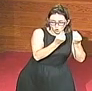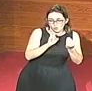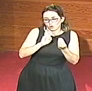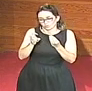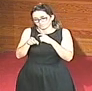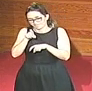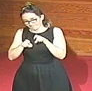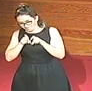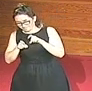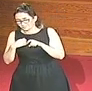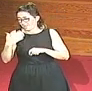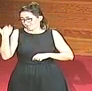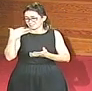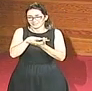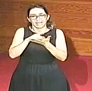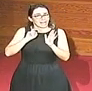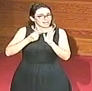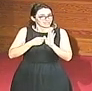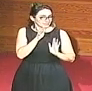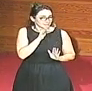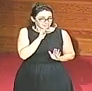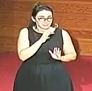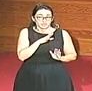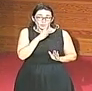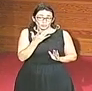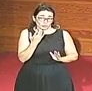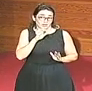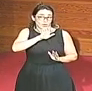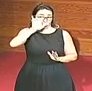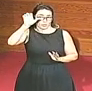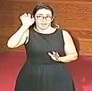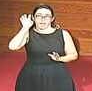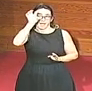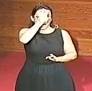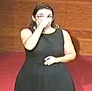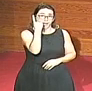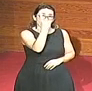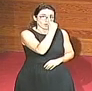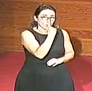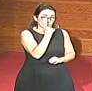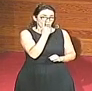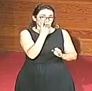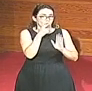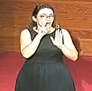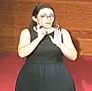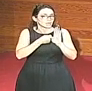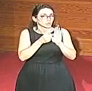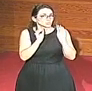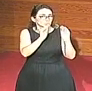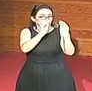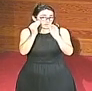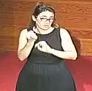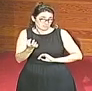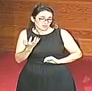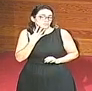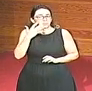ley, porque dicen que, claro, que eso tiene que legislar cada Estado miembro. Ya, pero ¿y si te topas con Polonia, que